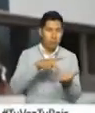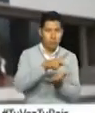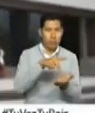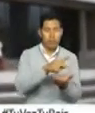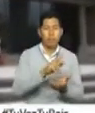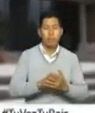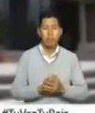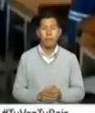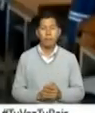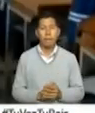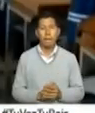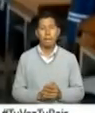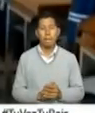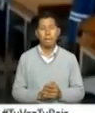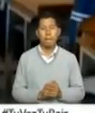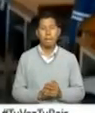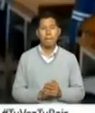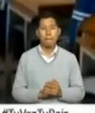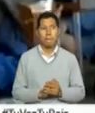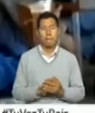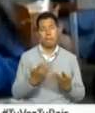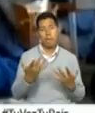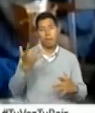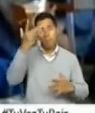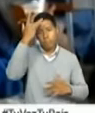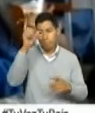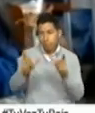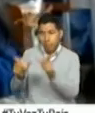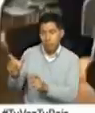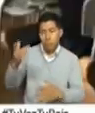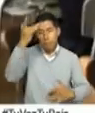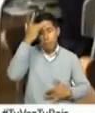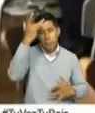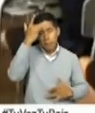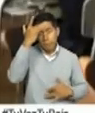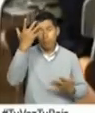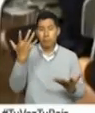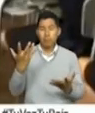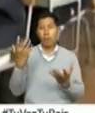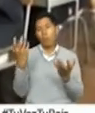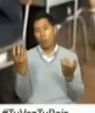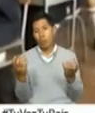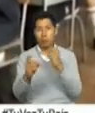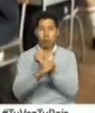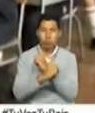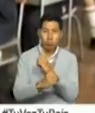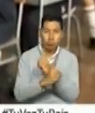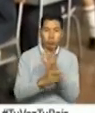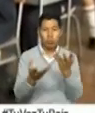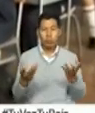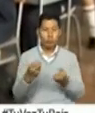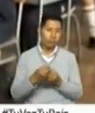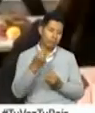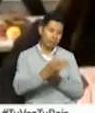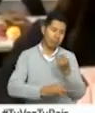las jubilaciones obligatorias por enfermedades catastróficas y por invalidez pendientes de los años 2011 2015 y del